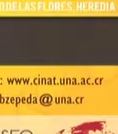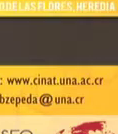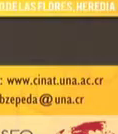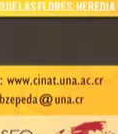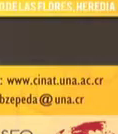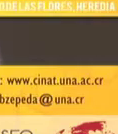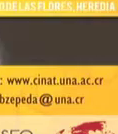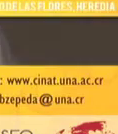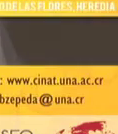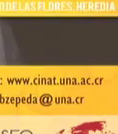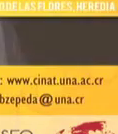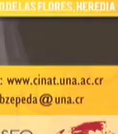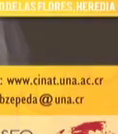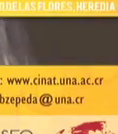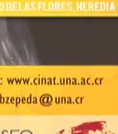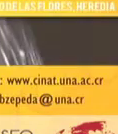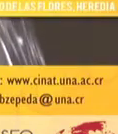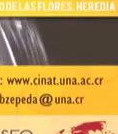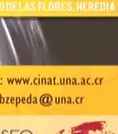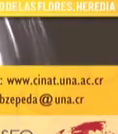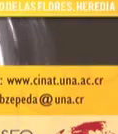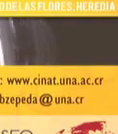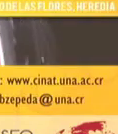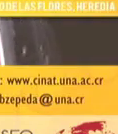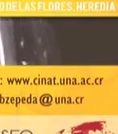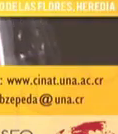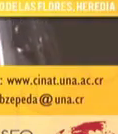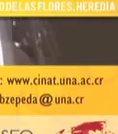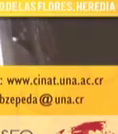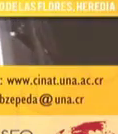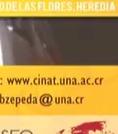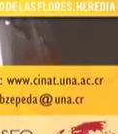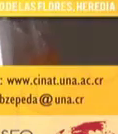la Declaración de la UNA por la Madre Tierra.